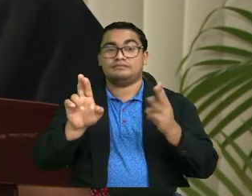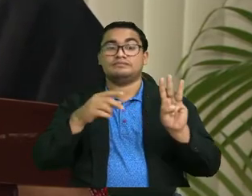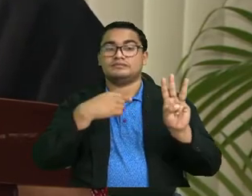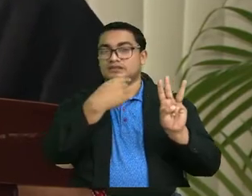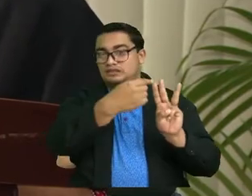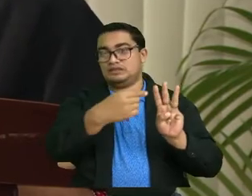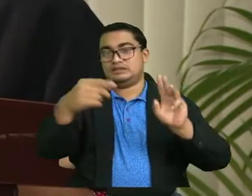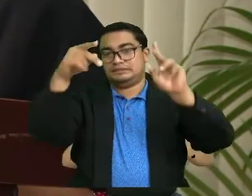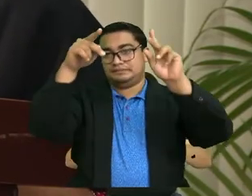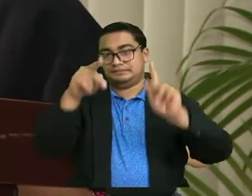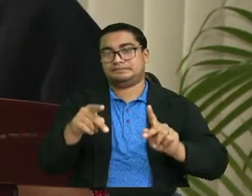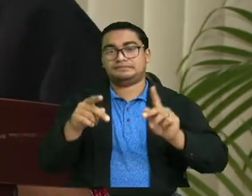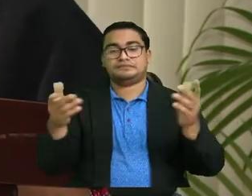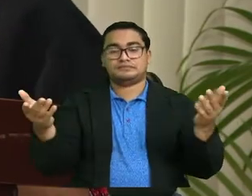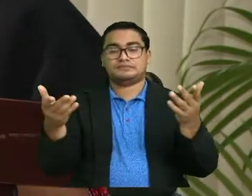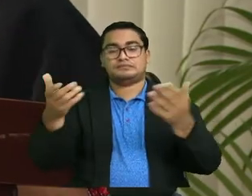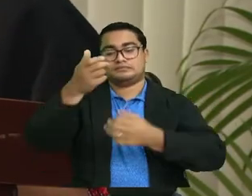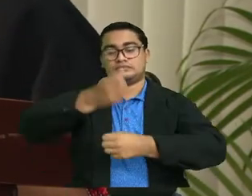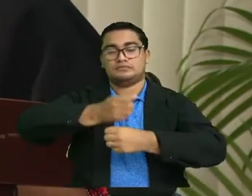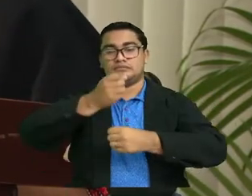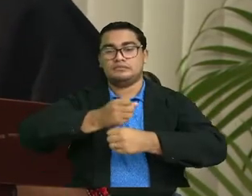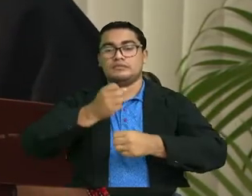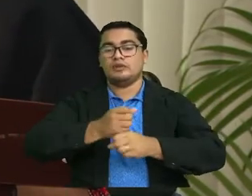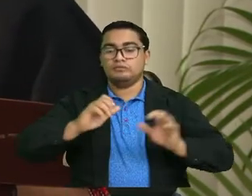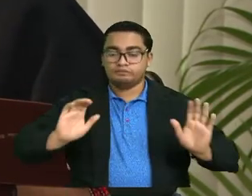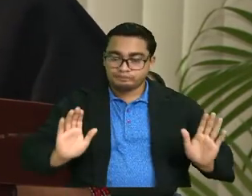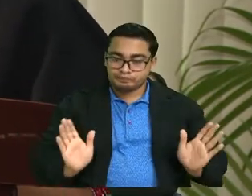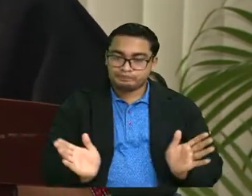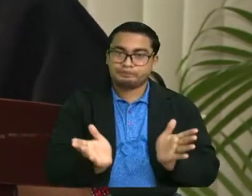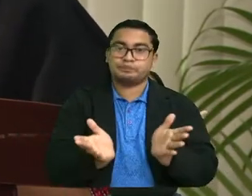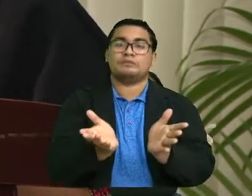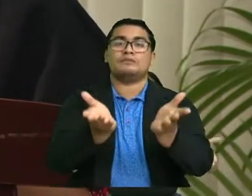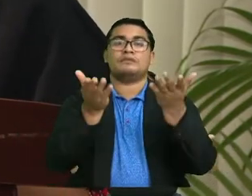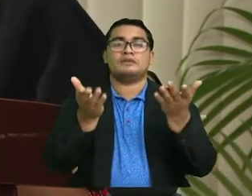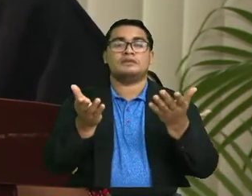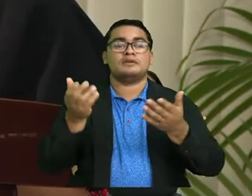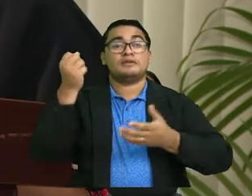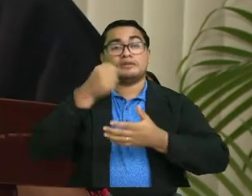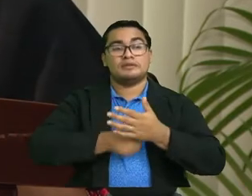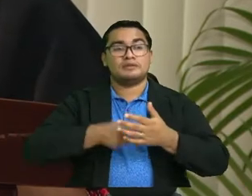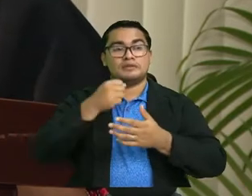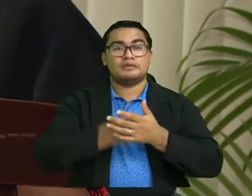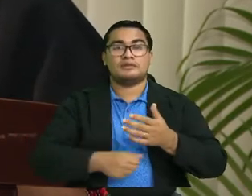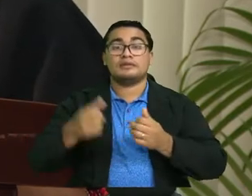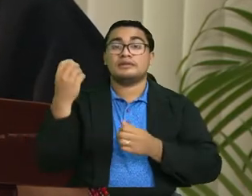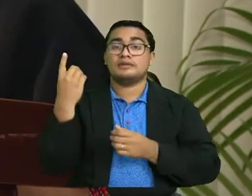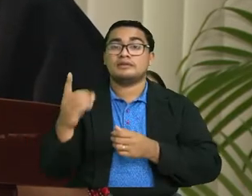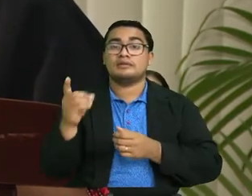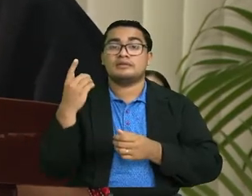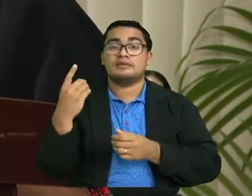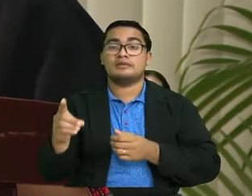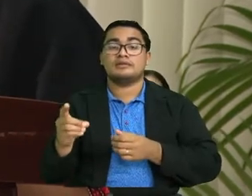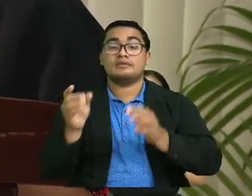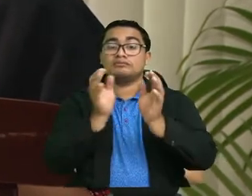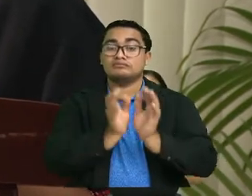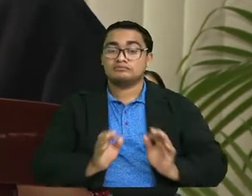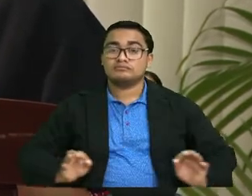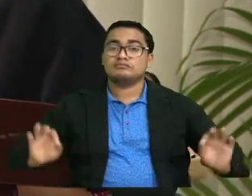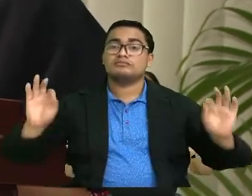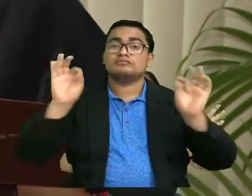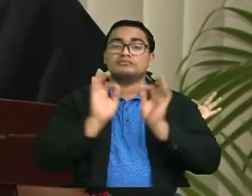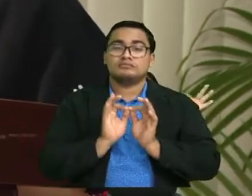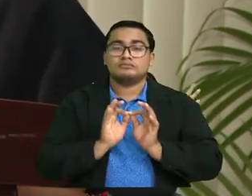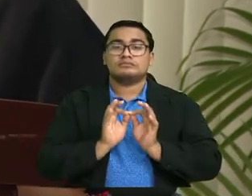su ardua labor en la promoción y defensa de los derechos